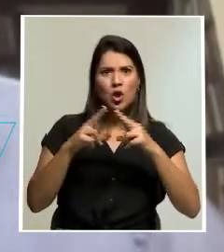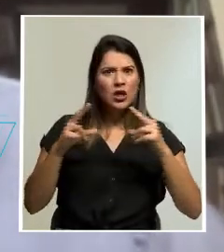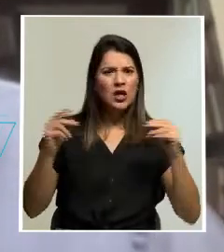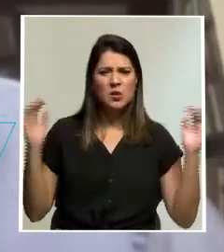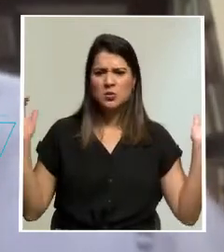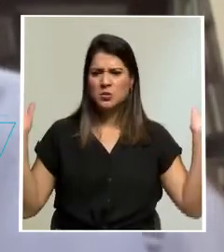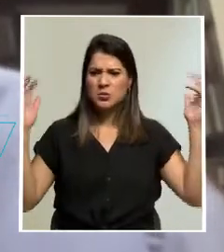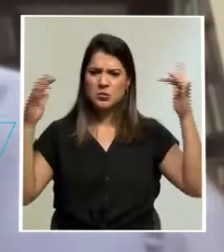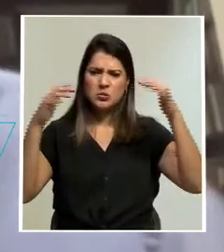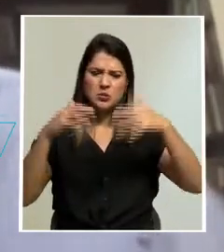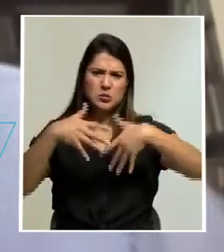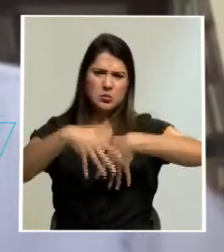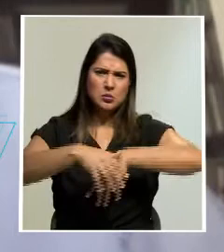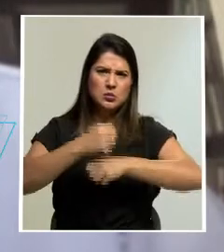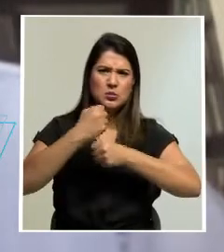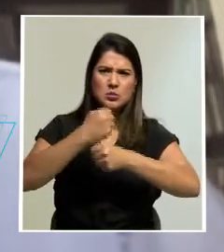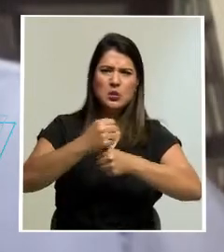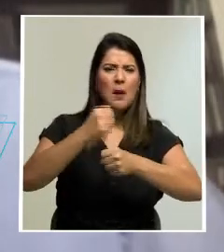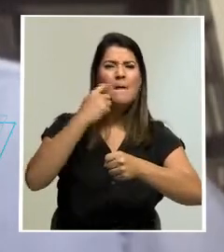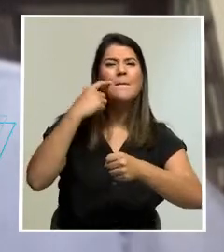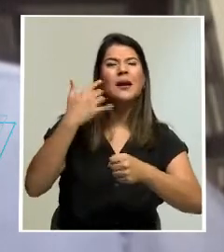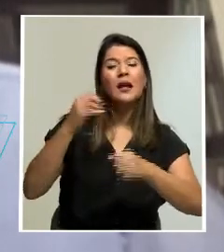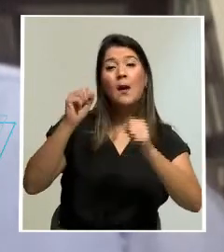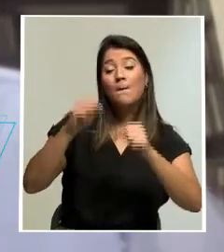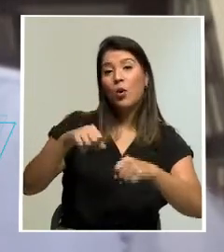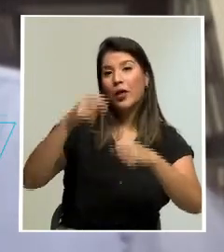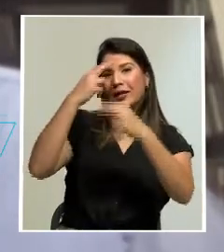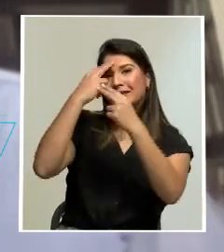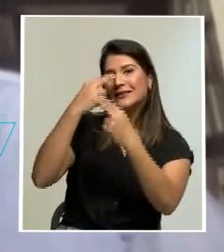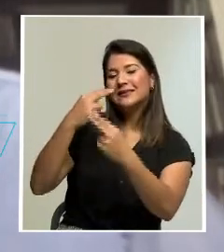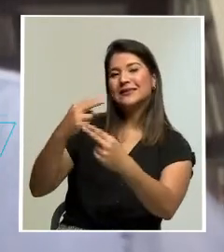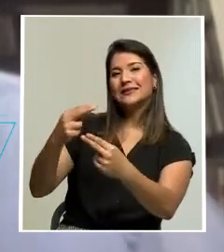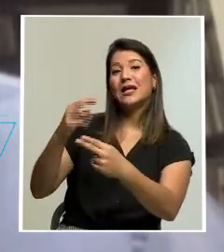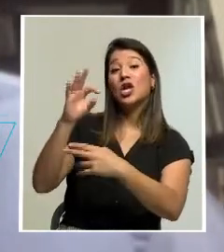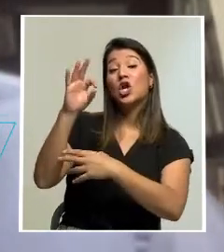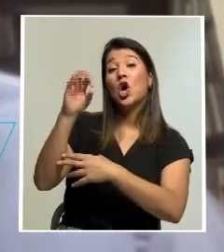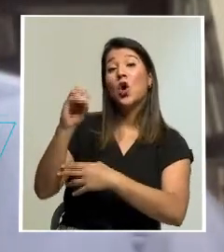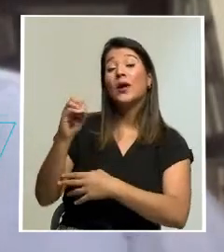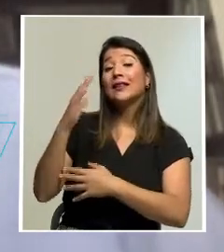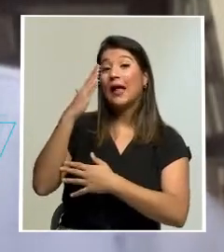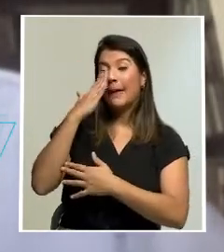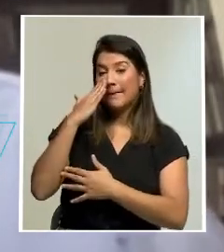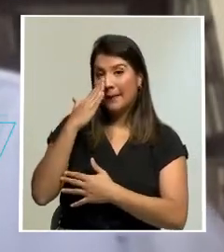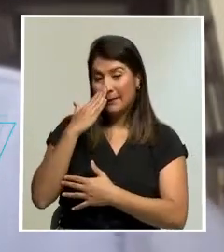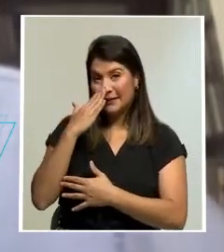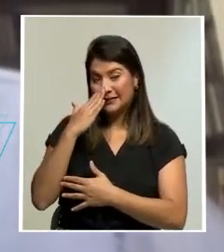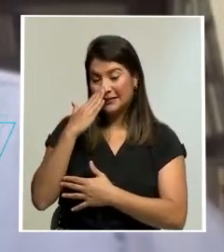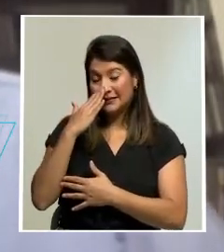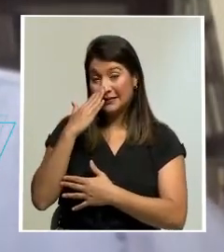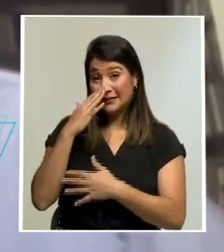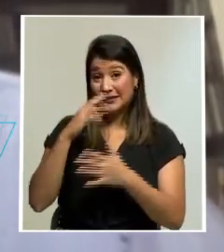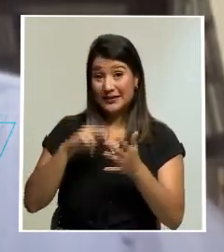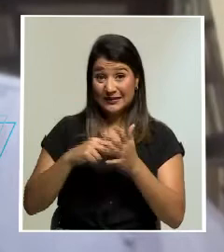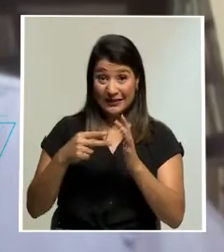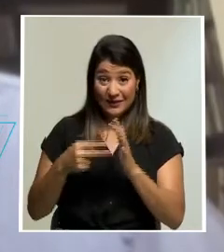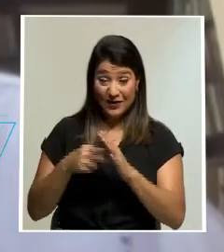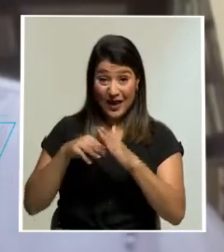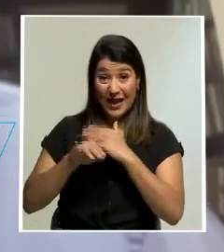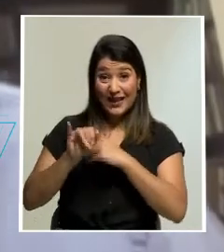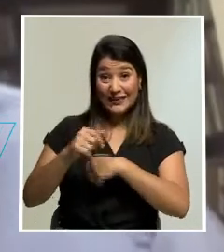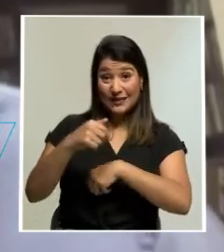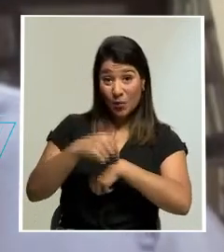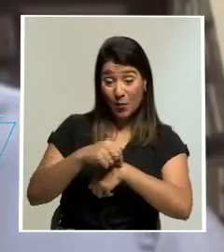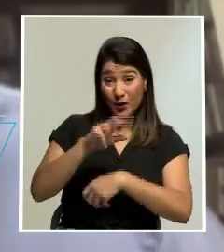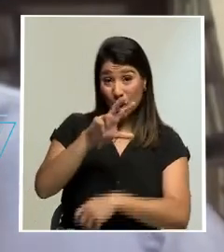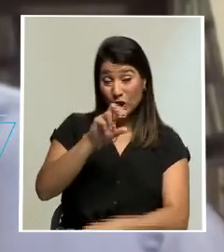a rendirle tributo a las que en ese momento eran 90 madres. Quiere decir que en ese momento, el 30